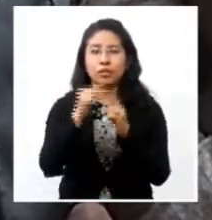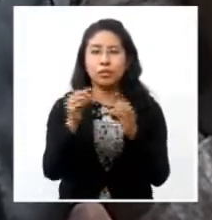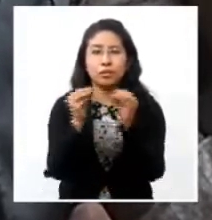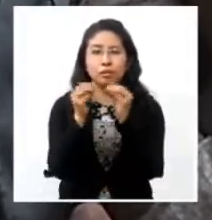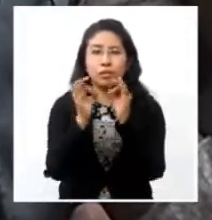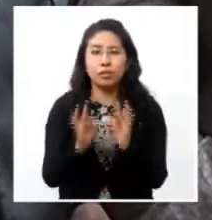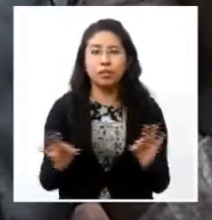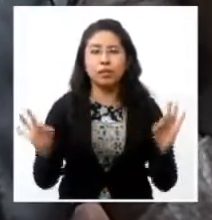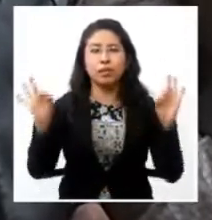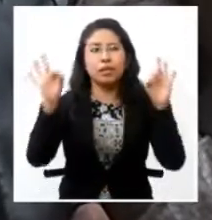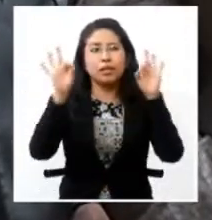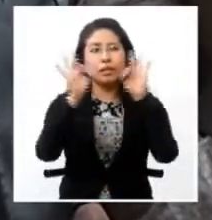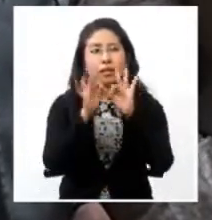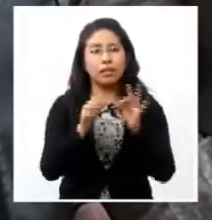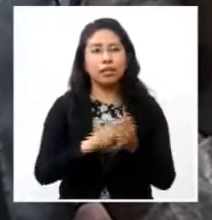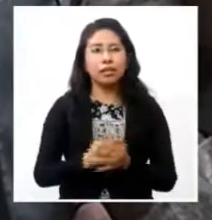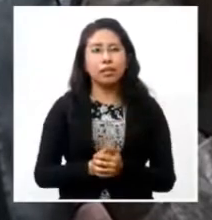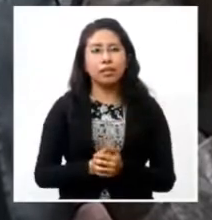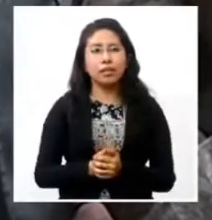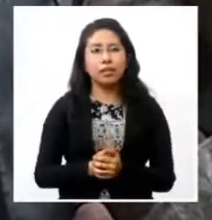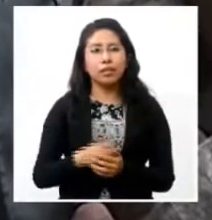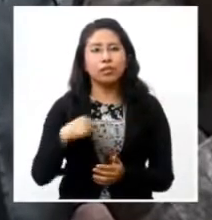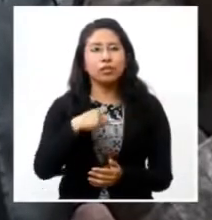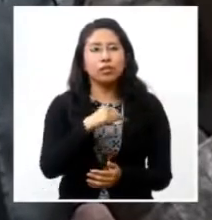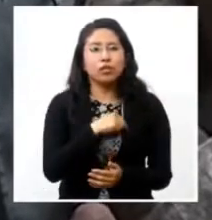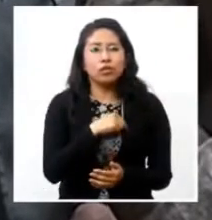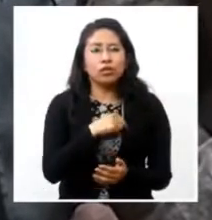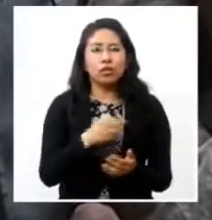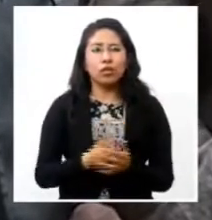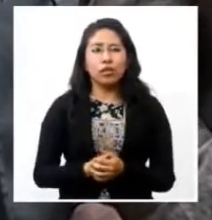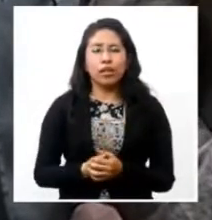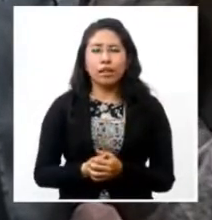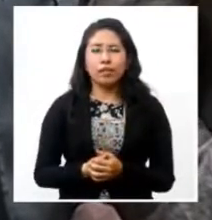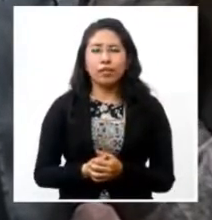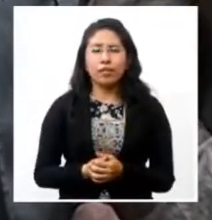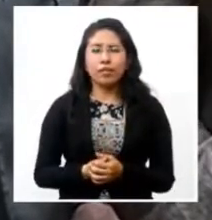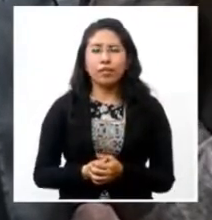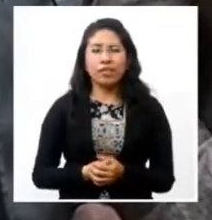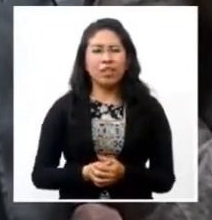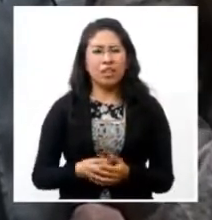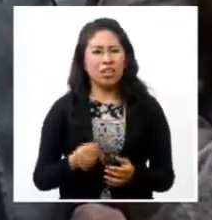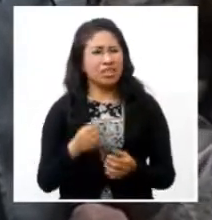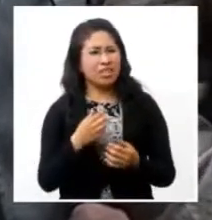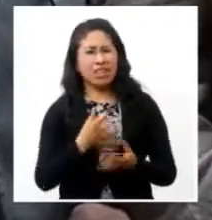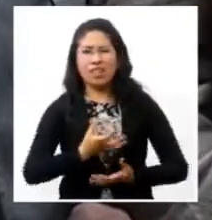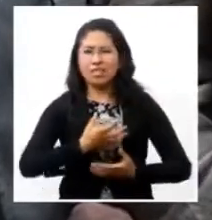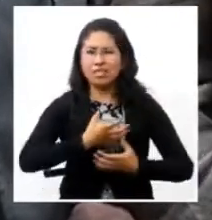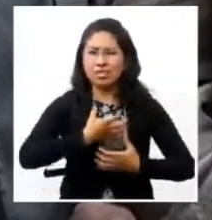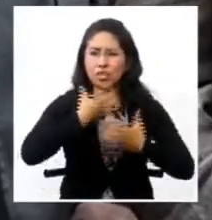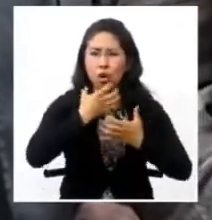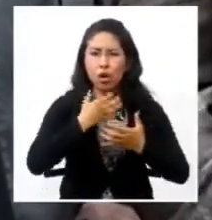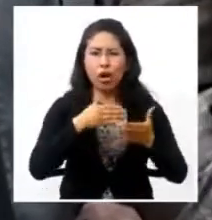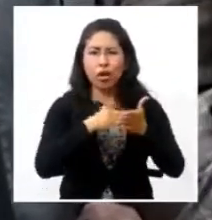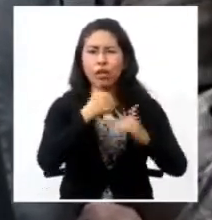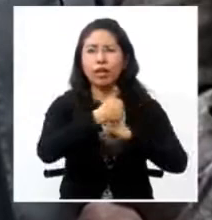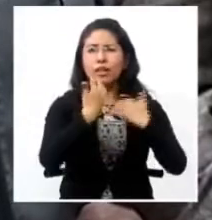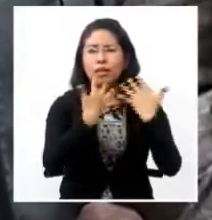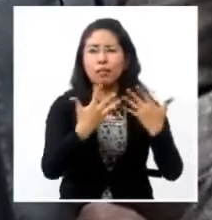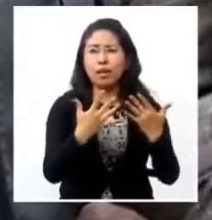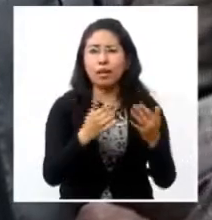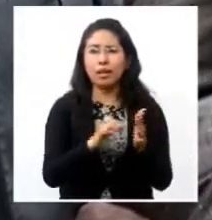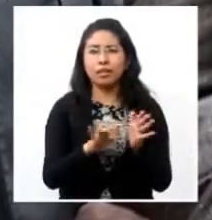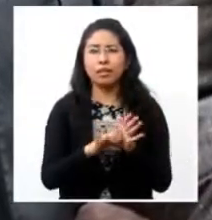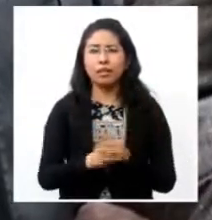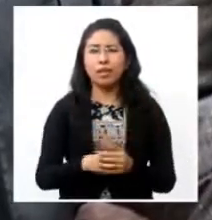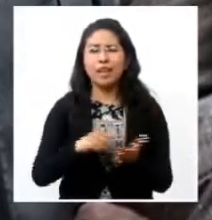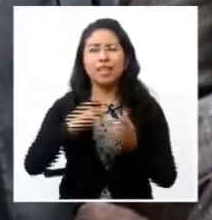reclamo ante la visión mezquina de quienes no liberaron ese dinero, son una reflexión para